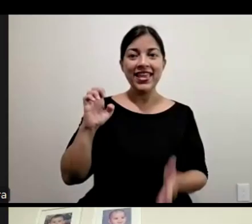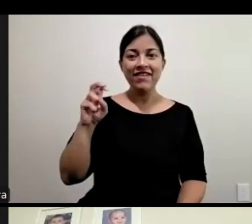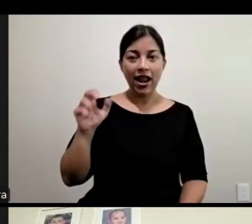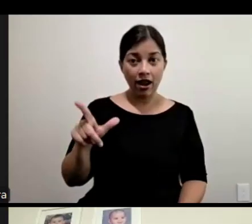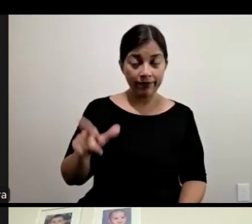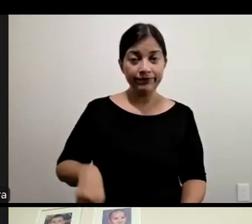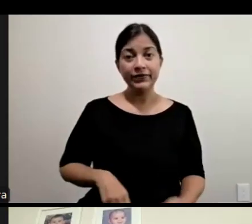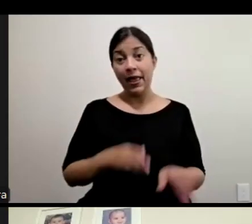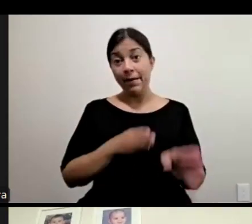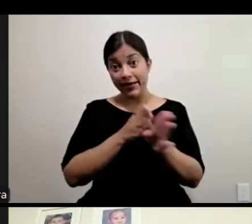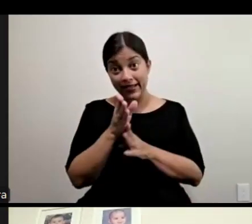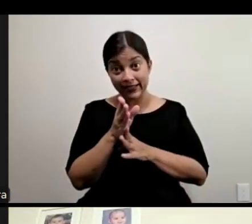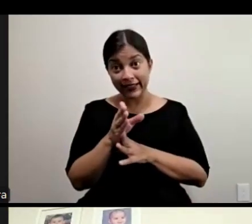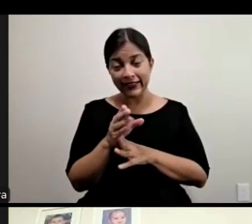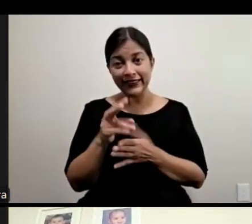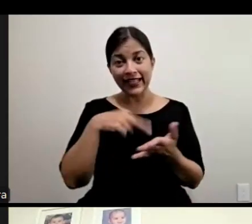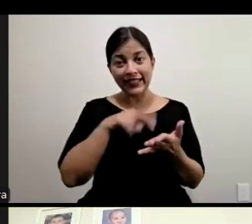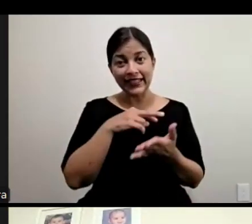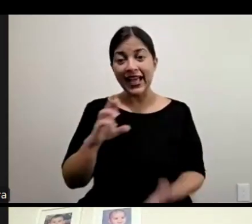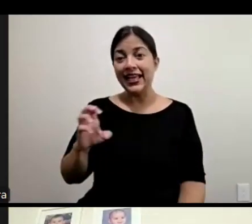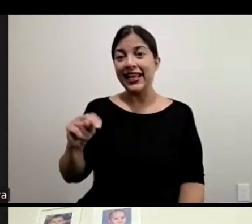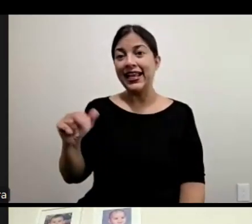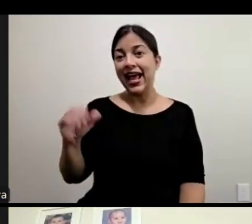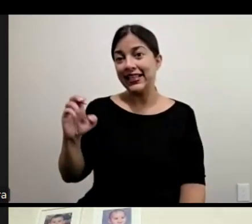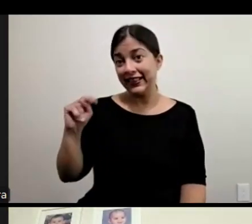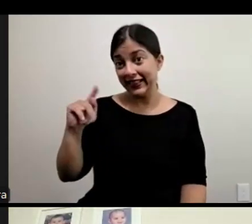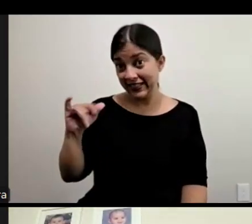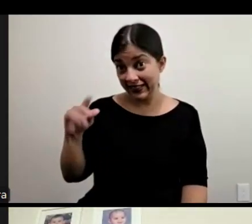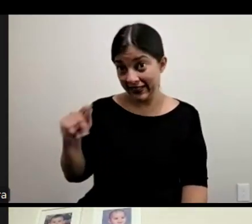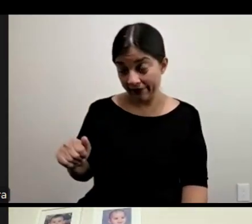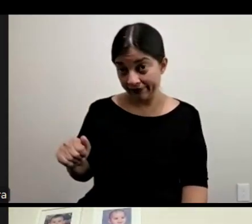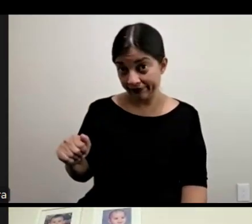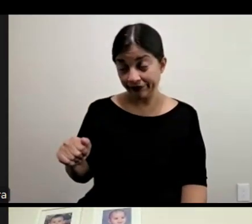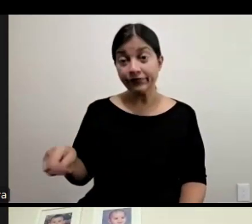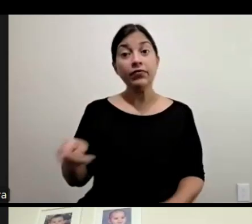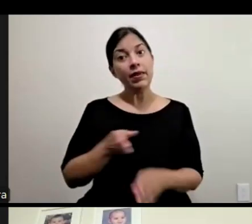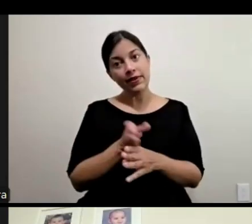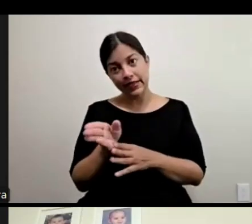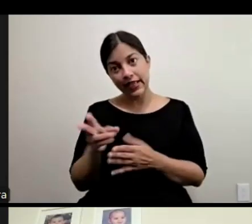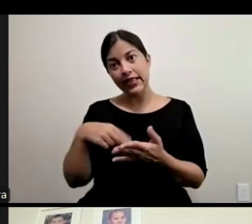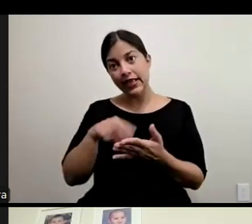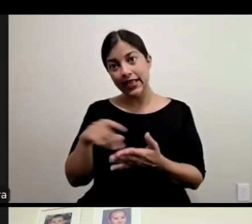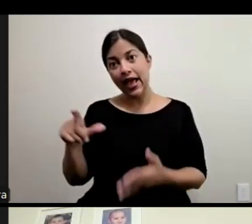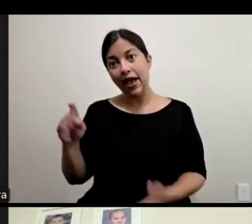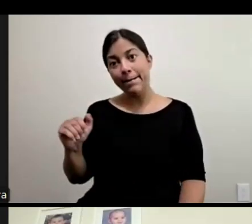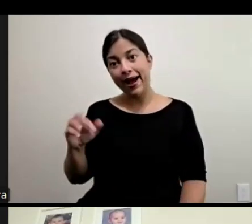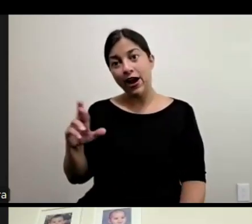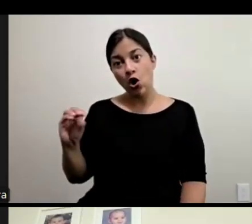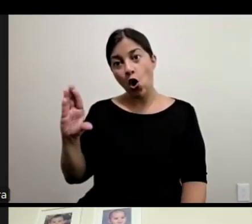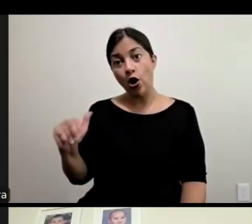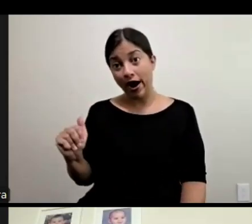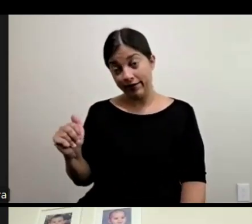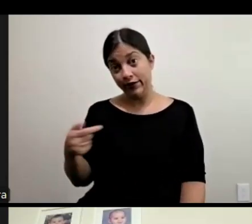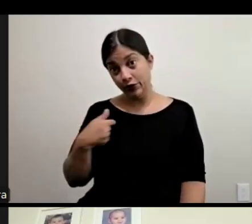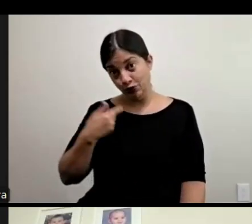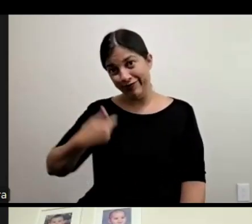danza renacentista, hay especialistas en la danza barroca como tal, que es la que yo soy especialista,